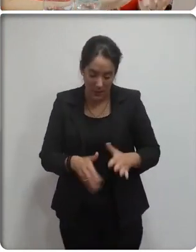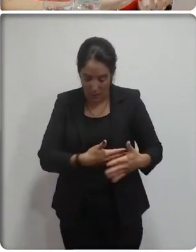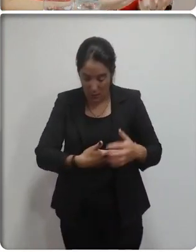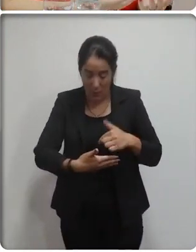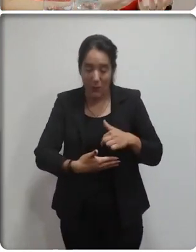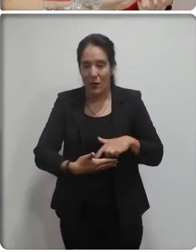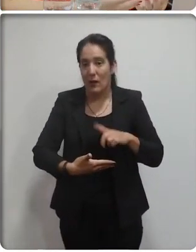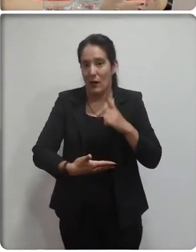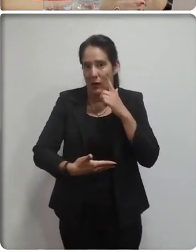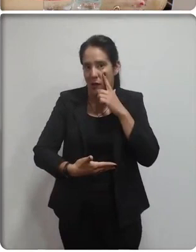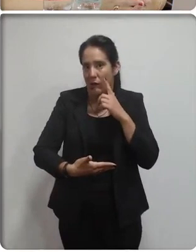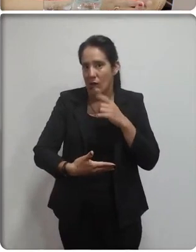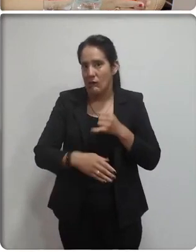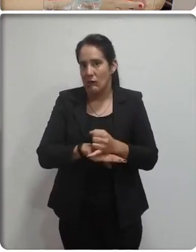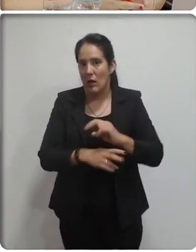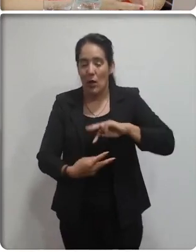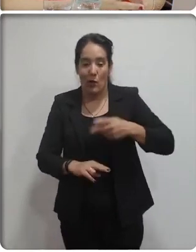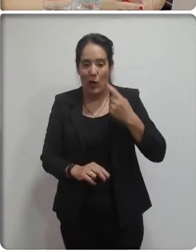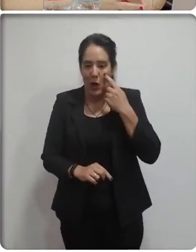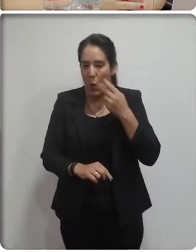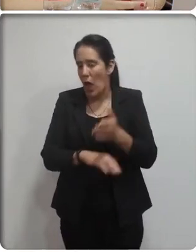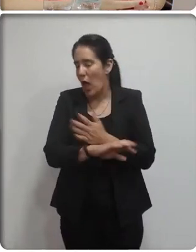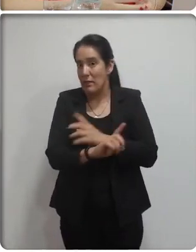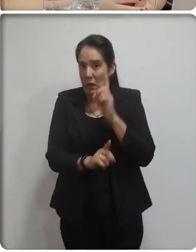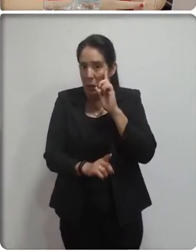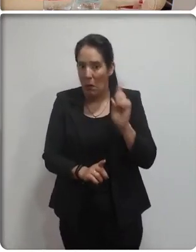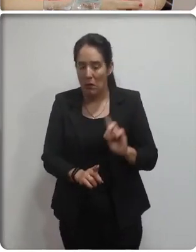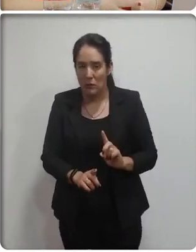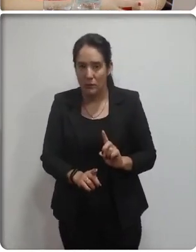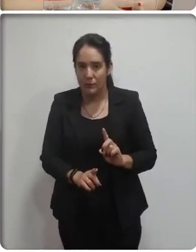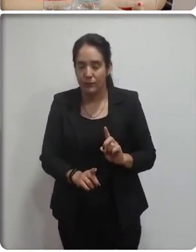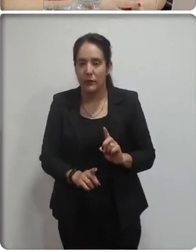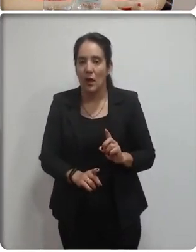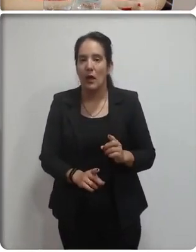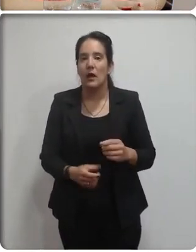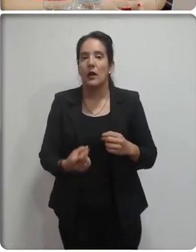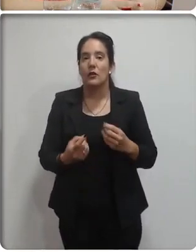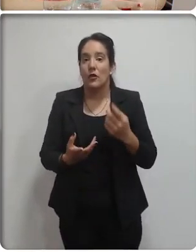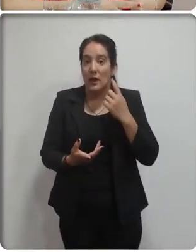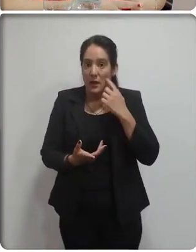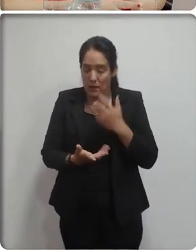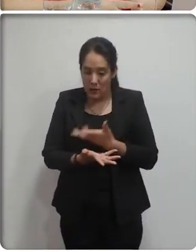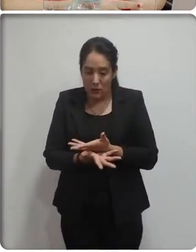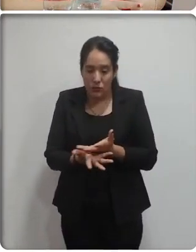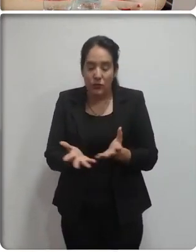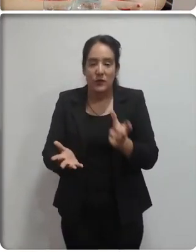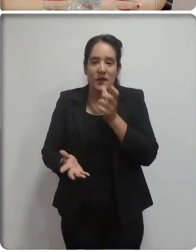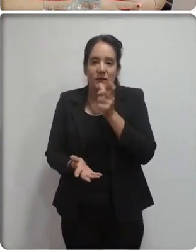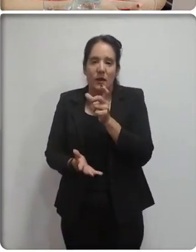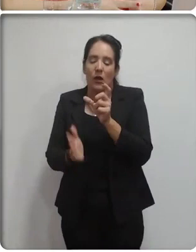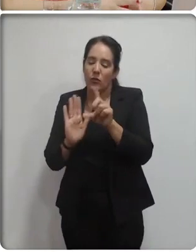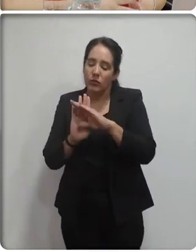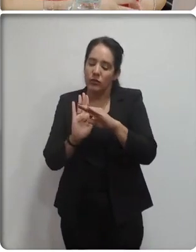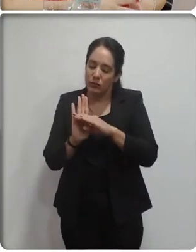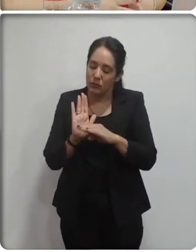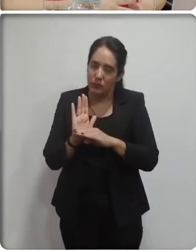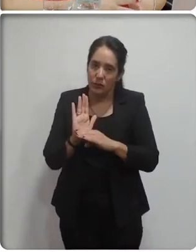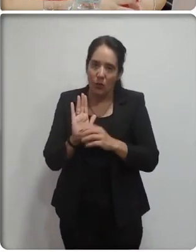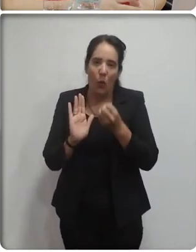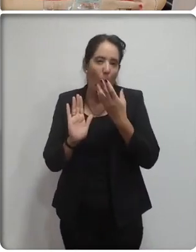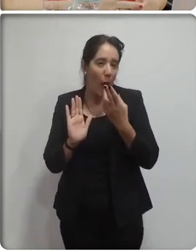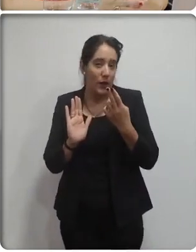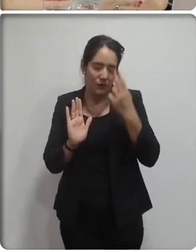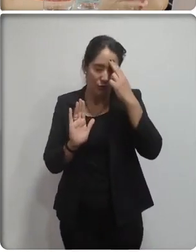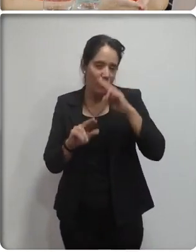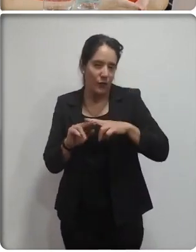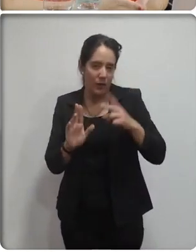ese defecto que nunca vimos. Entonces, si bien se definió una lista taxativa de patologías a atender,